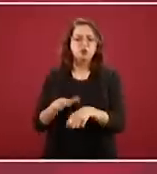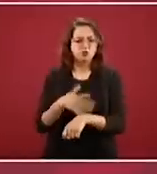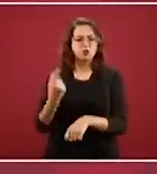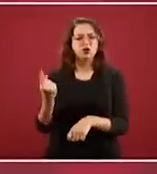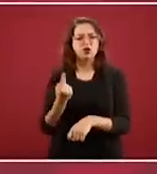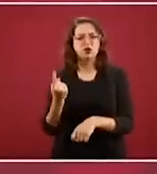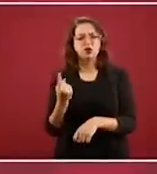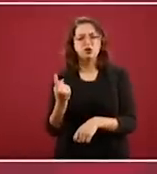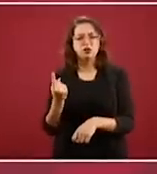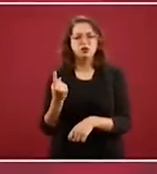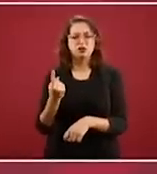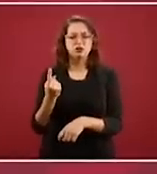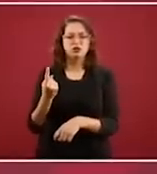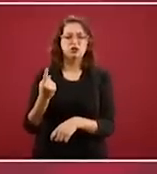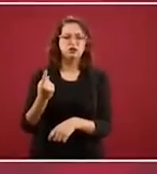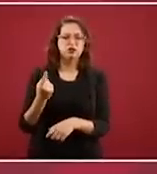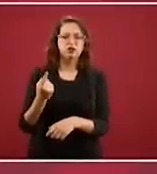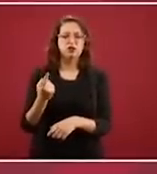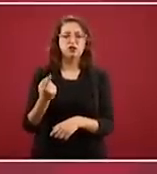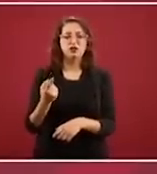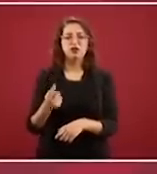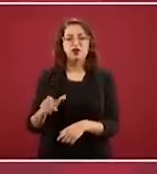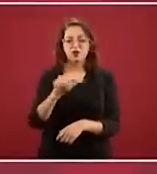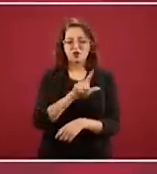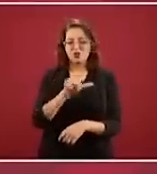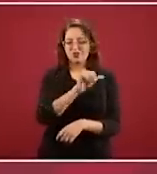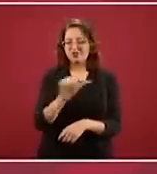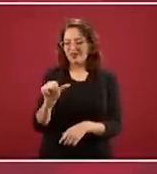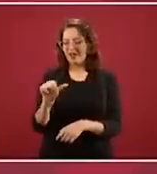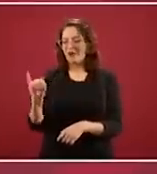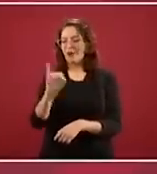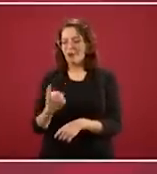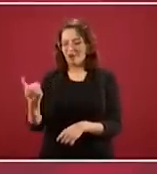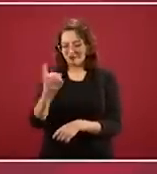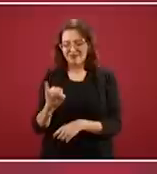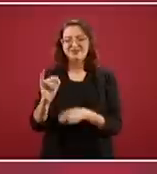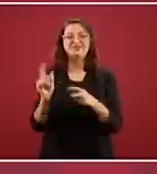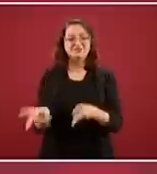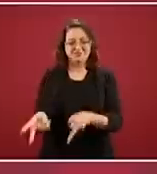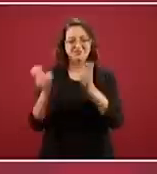se registraba de lunes a jueves,